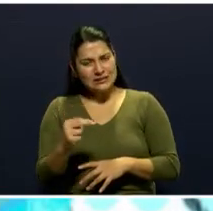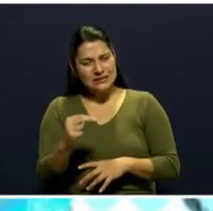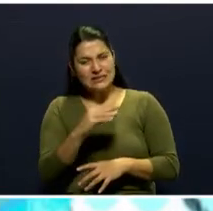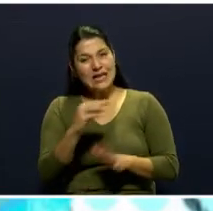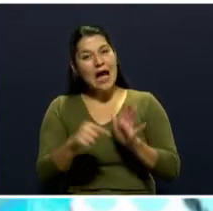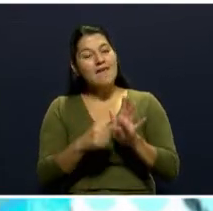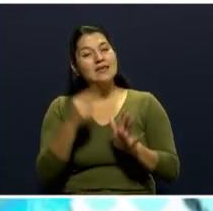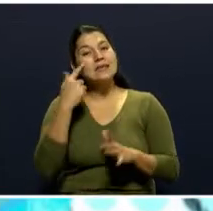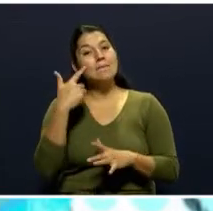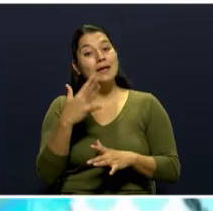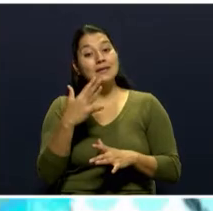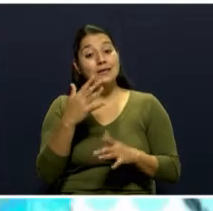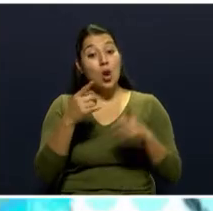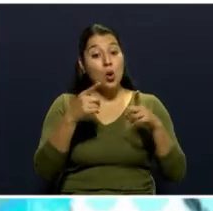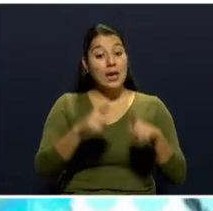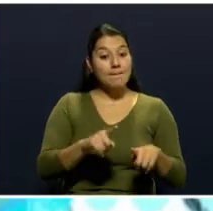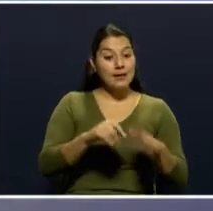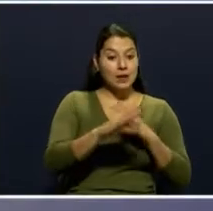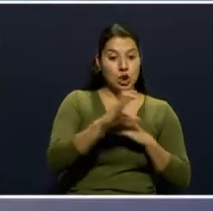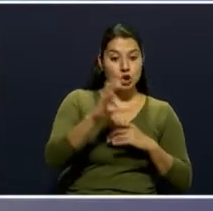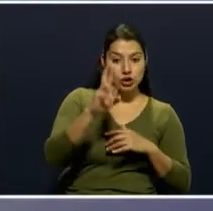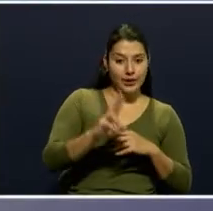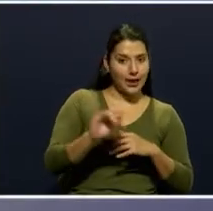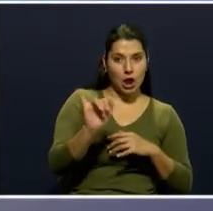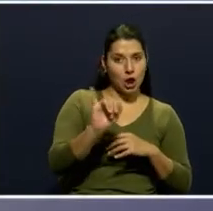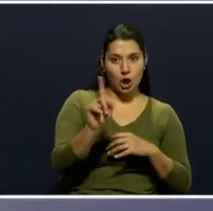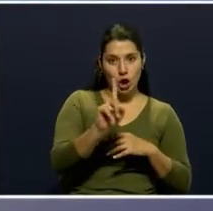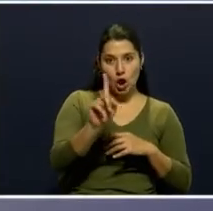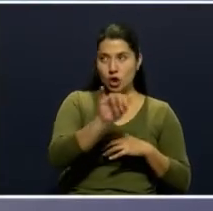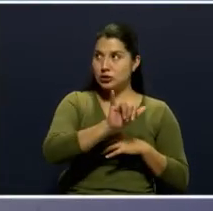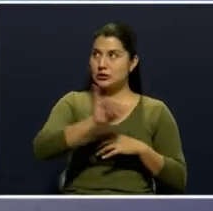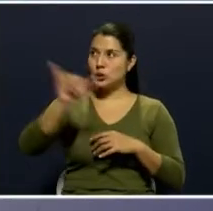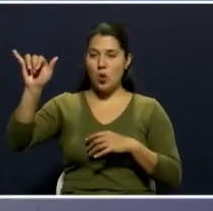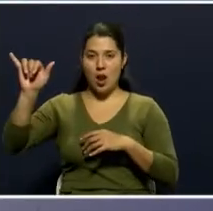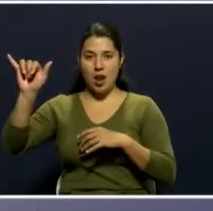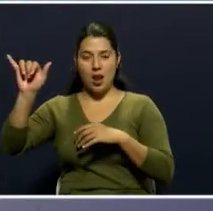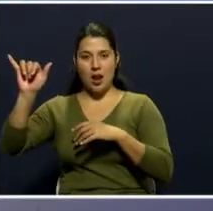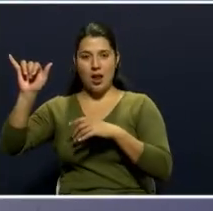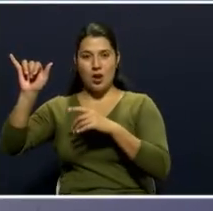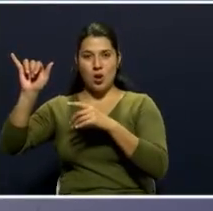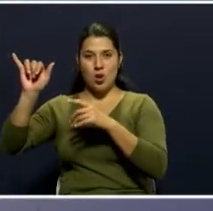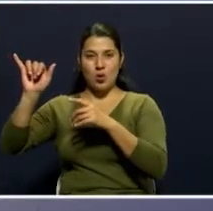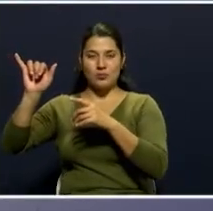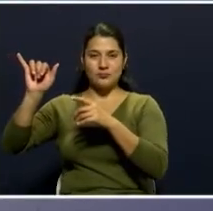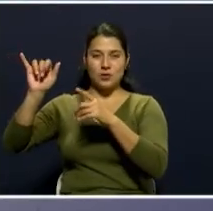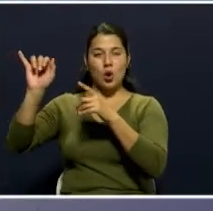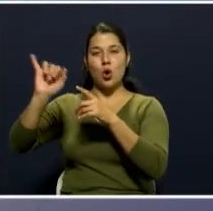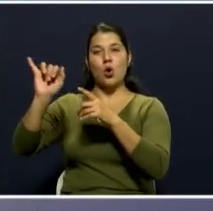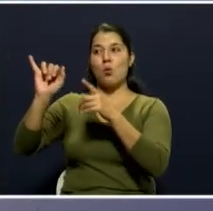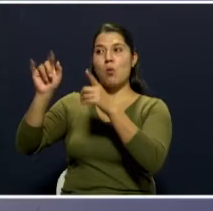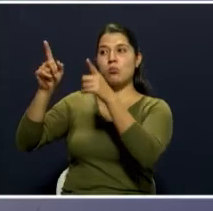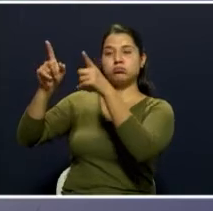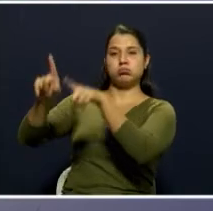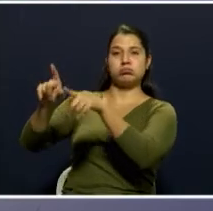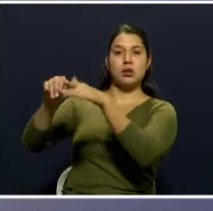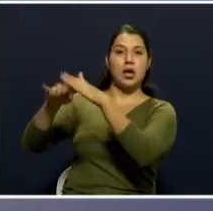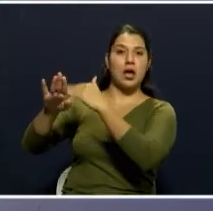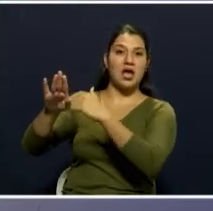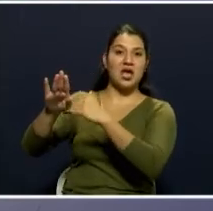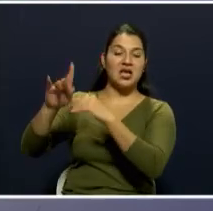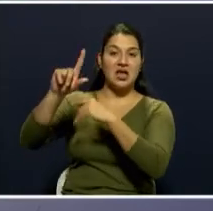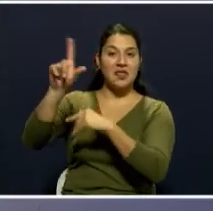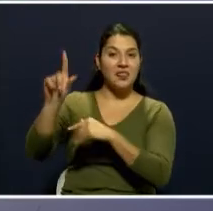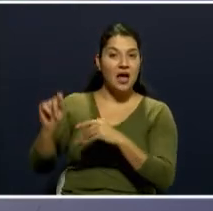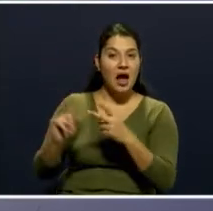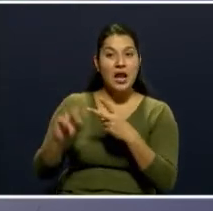lo que ocurre en Costa Rica no es exactamente lo mismo, los efectos similares a lo que se vio en